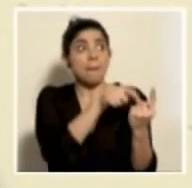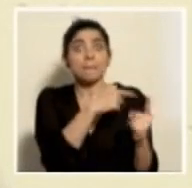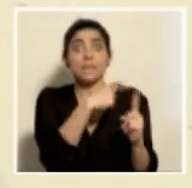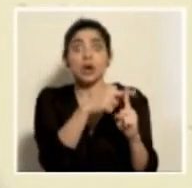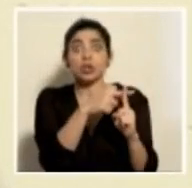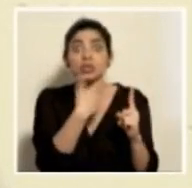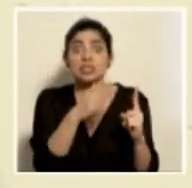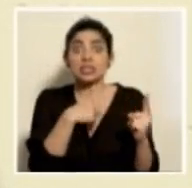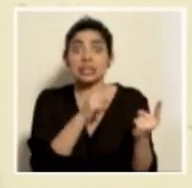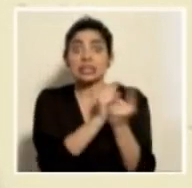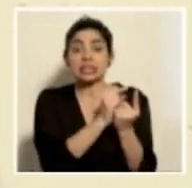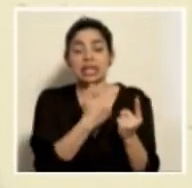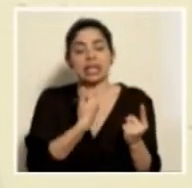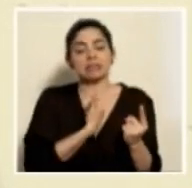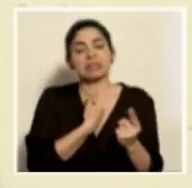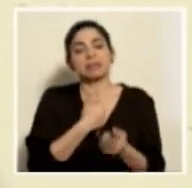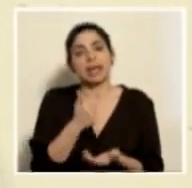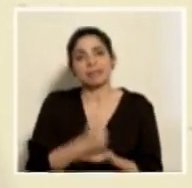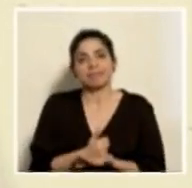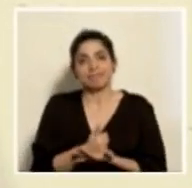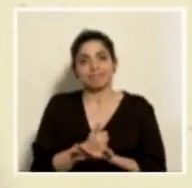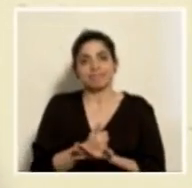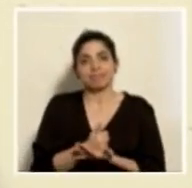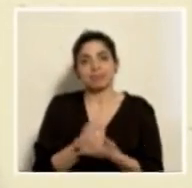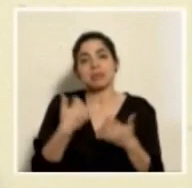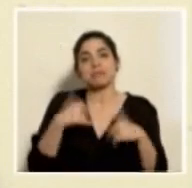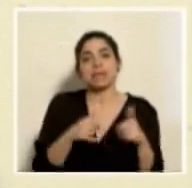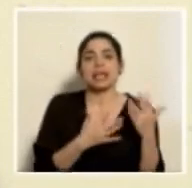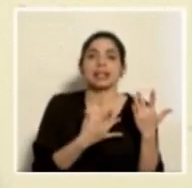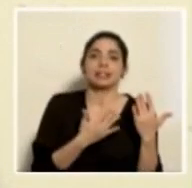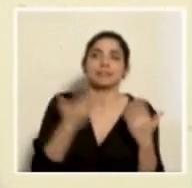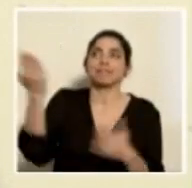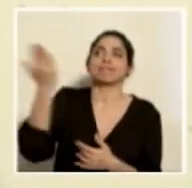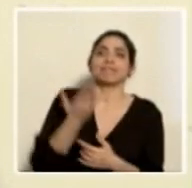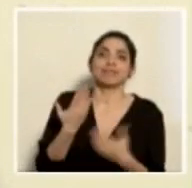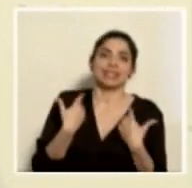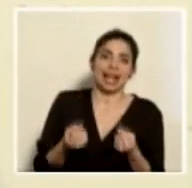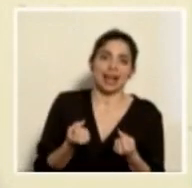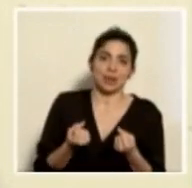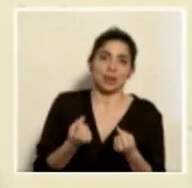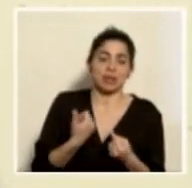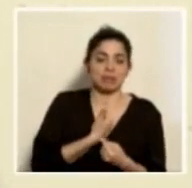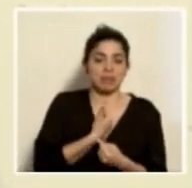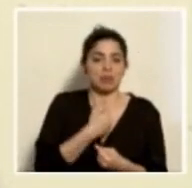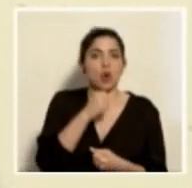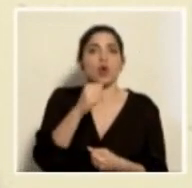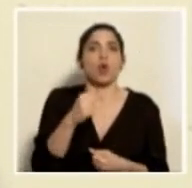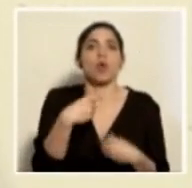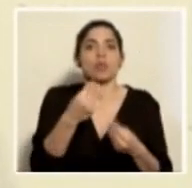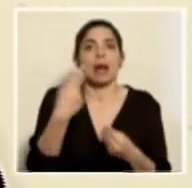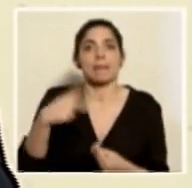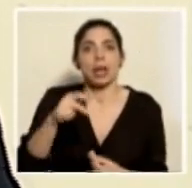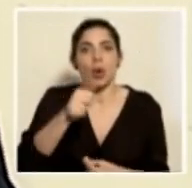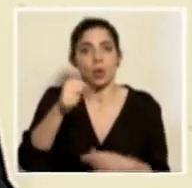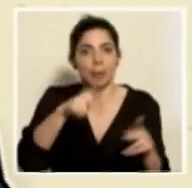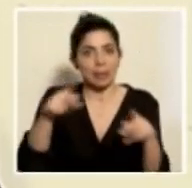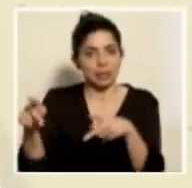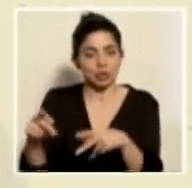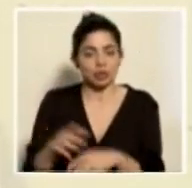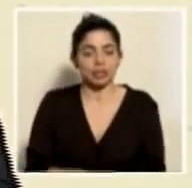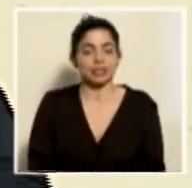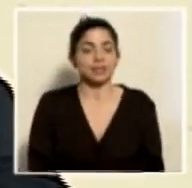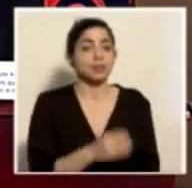positivo, que de una vez hagan el aislamiento mientras llega la orden sanitaria, que busquen la forma de no estar exponiendo a otras personas.